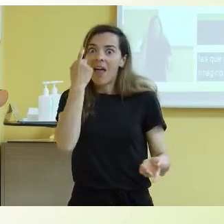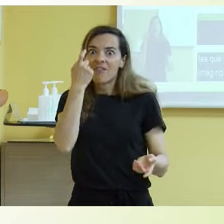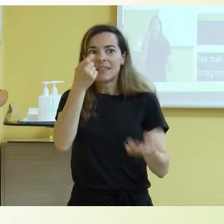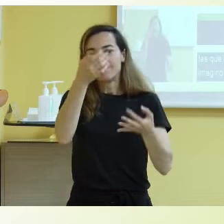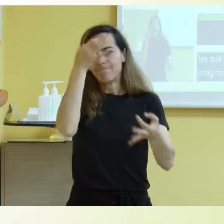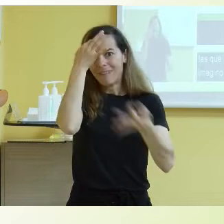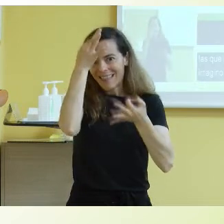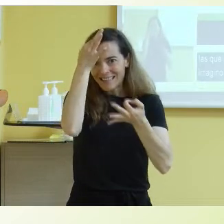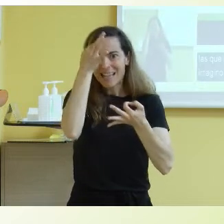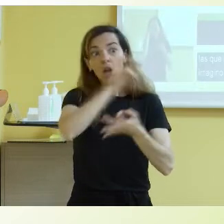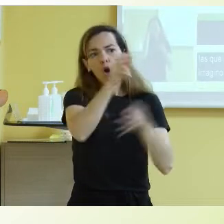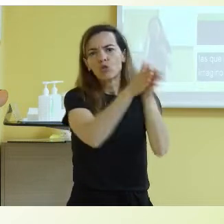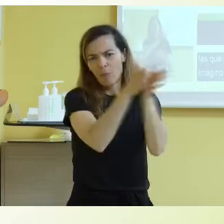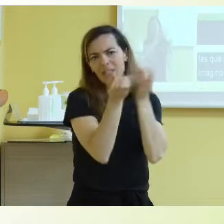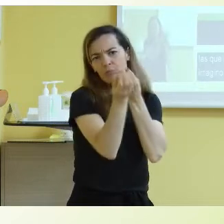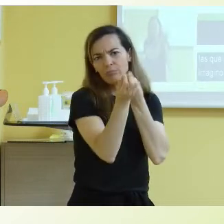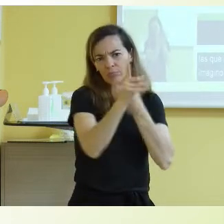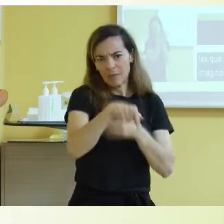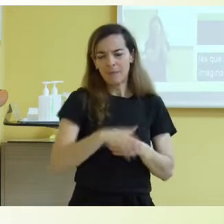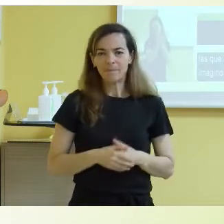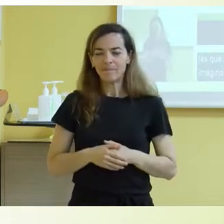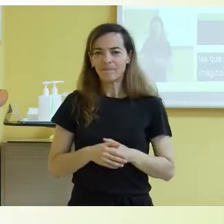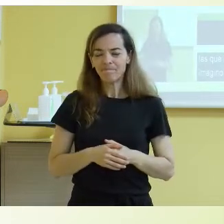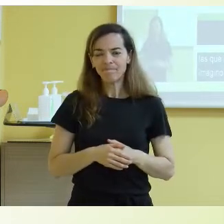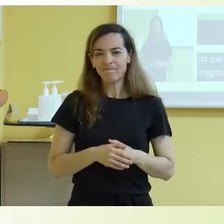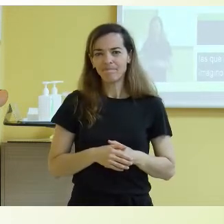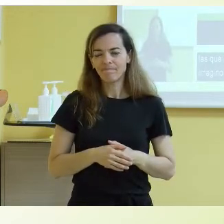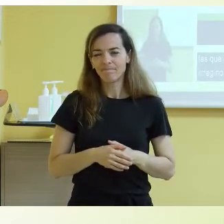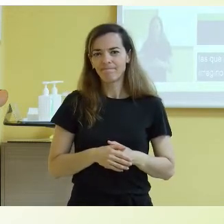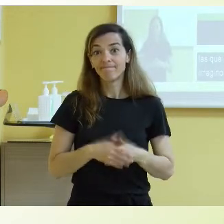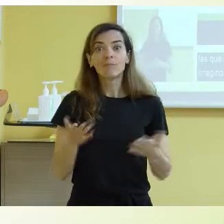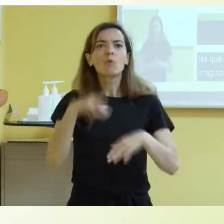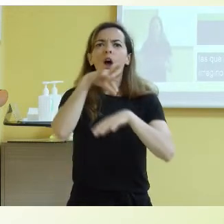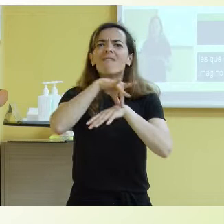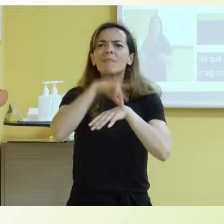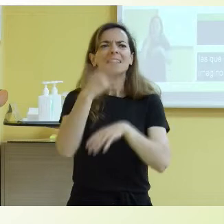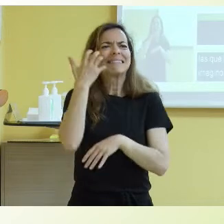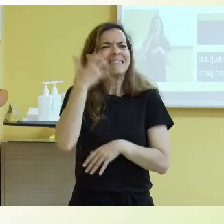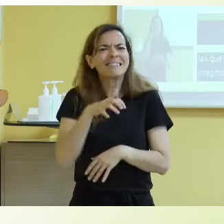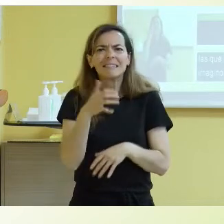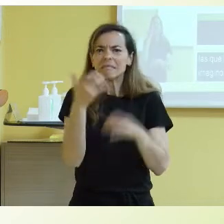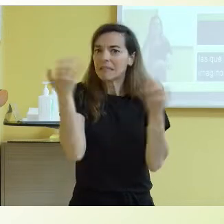otros ponentes os contarán. Bueno, sin más lejos, hablar de que es una enfermedad rara,